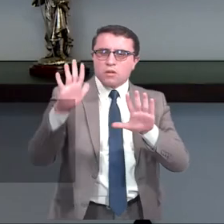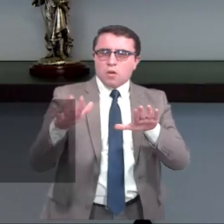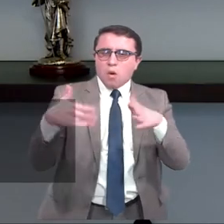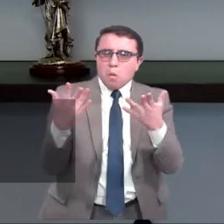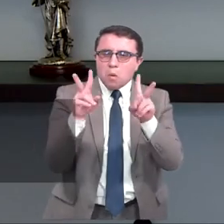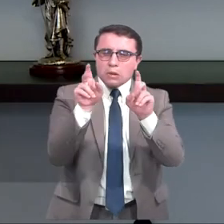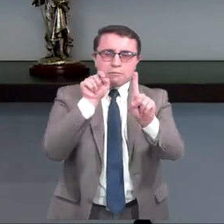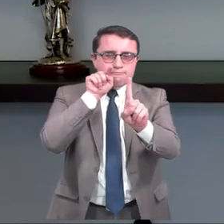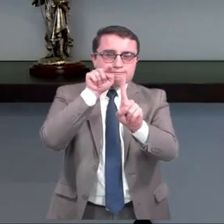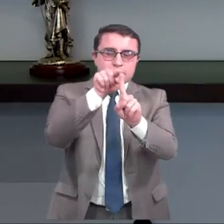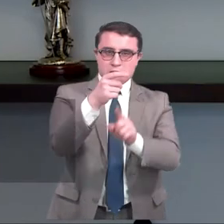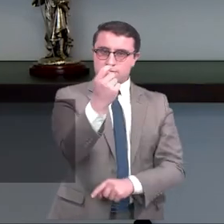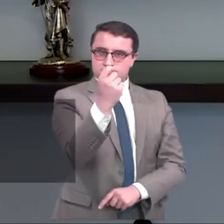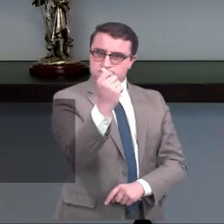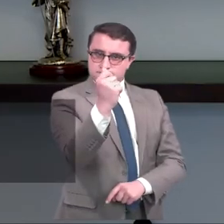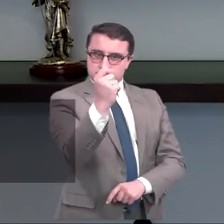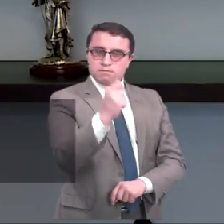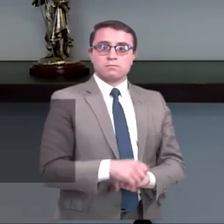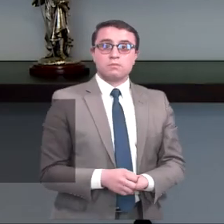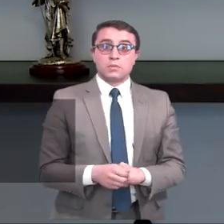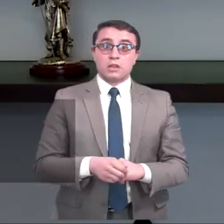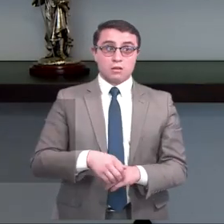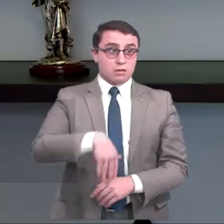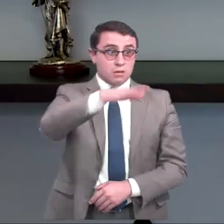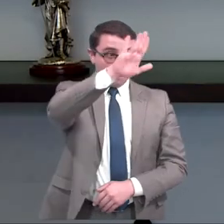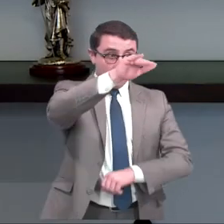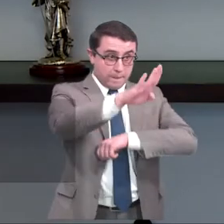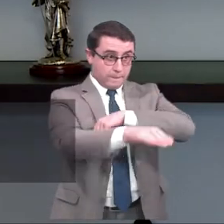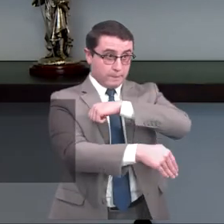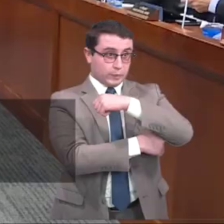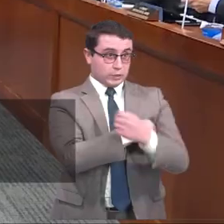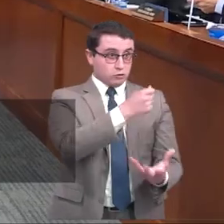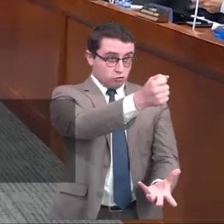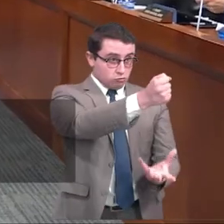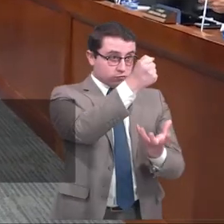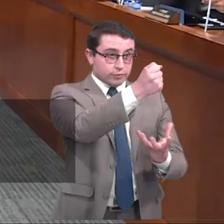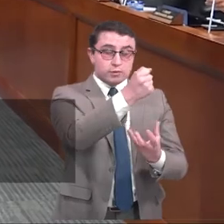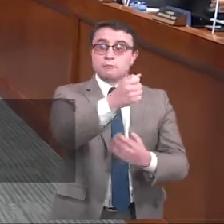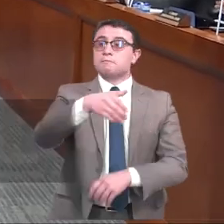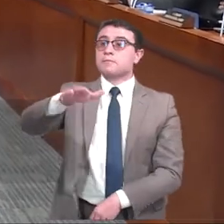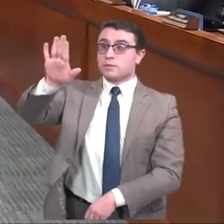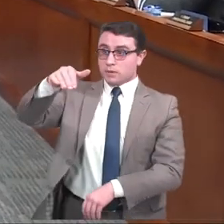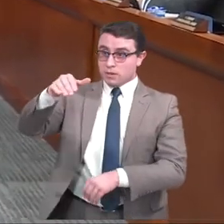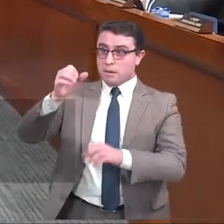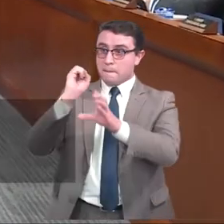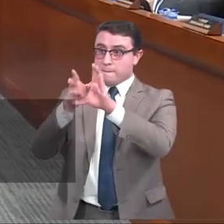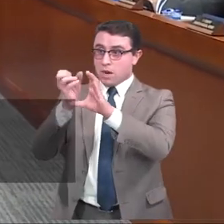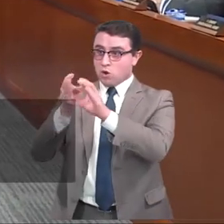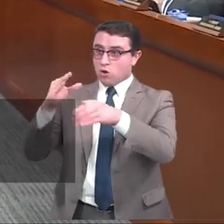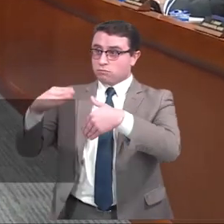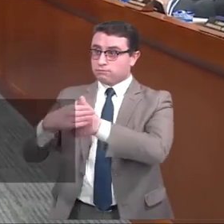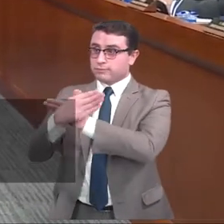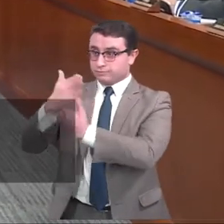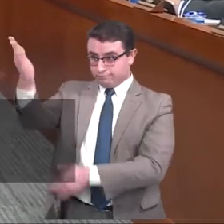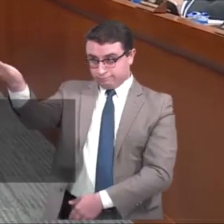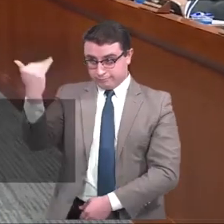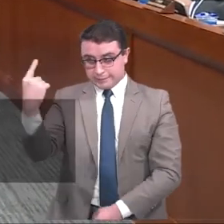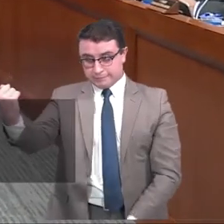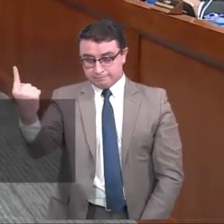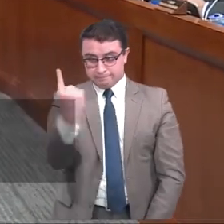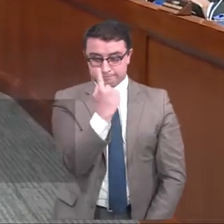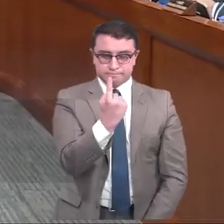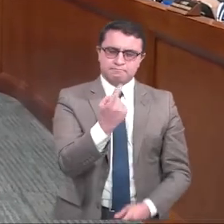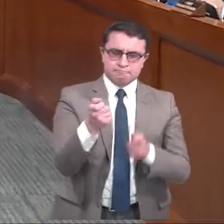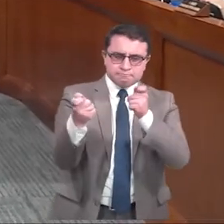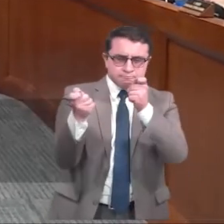punto de vista económico. Se cita al ministro de Hacienda, al Banco de la República, y cuando los senadores